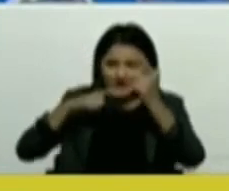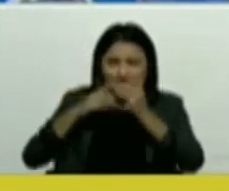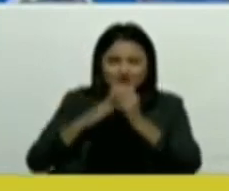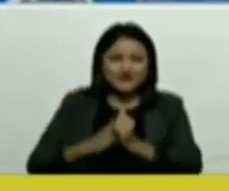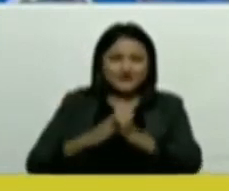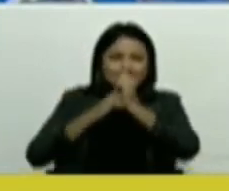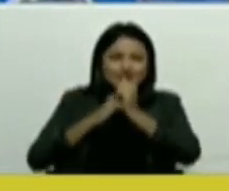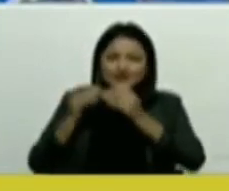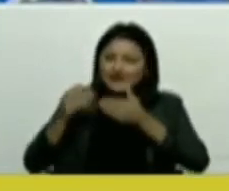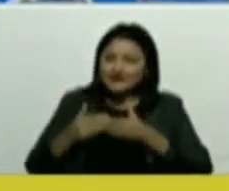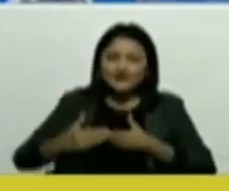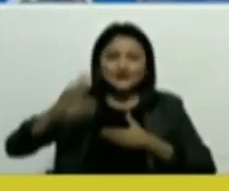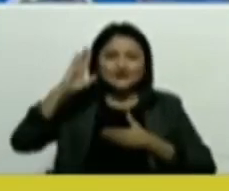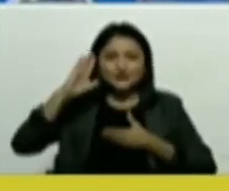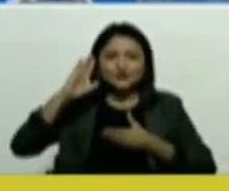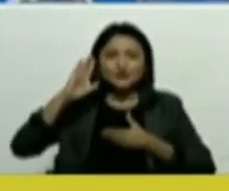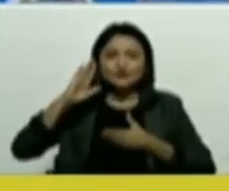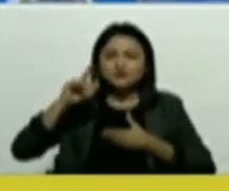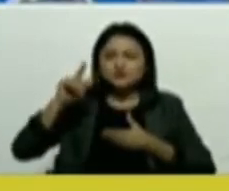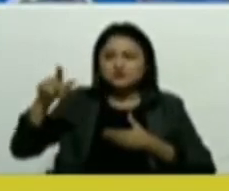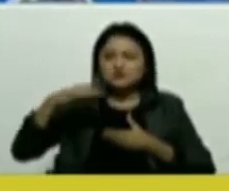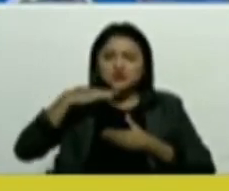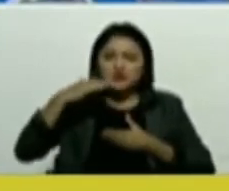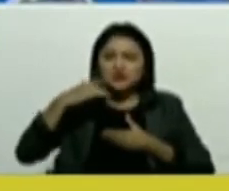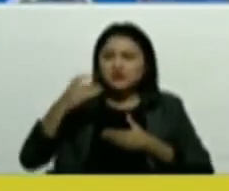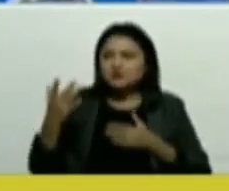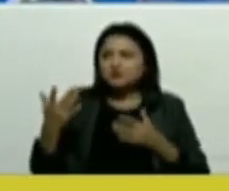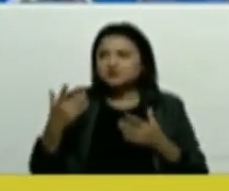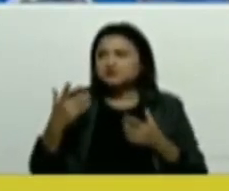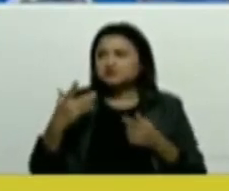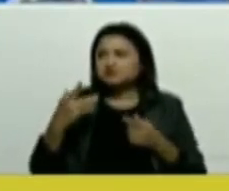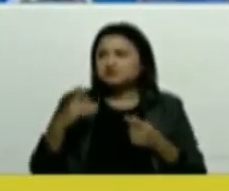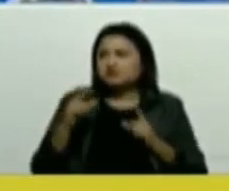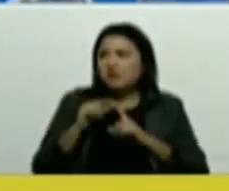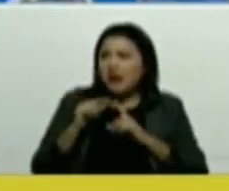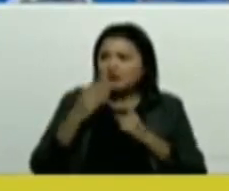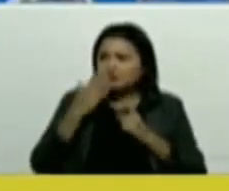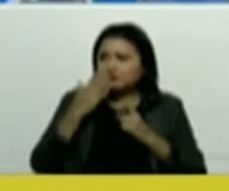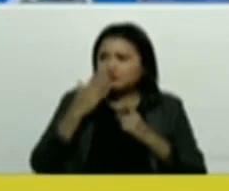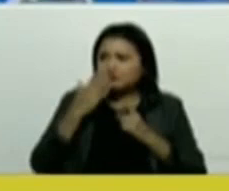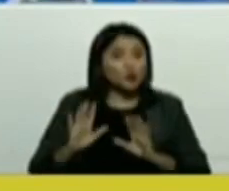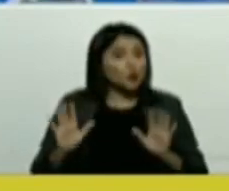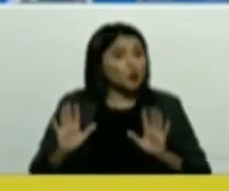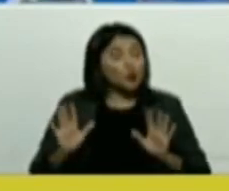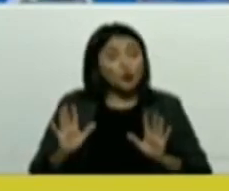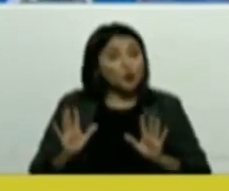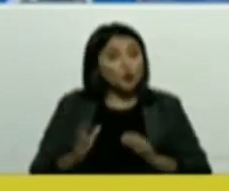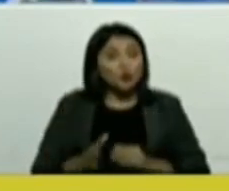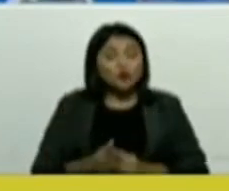eterno, it is not rhetoric. No se trata de pura retórica.